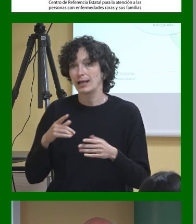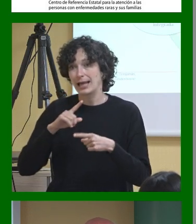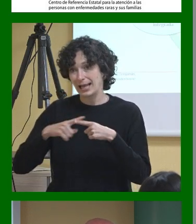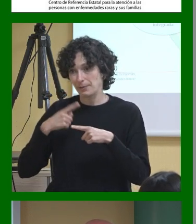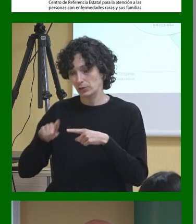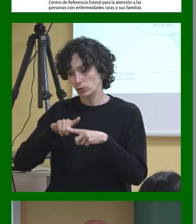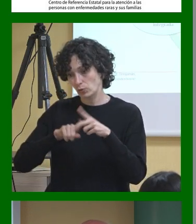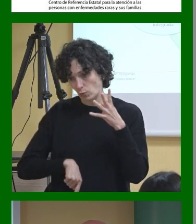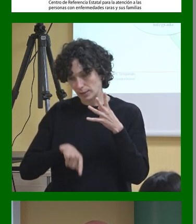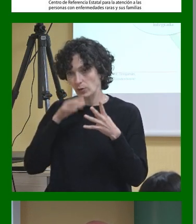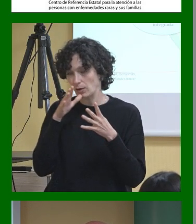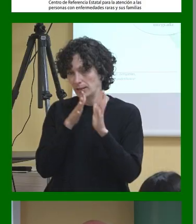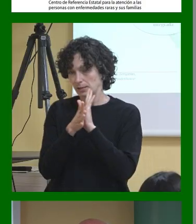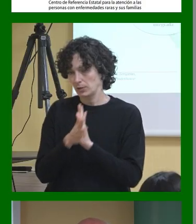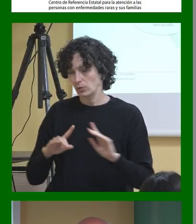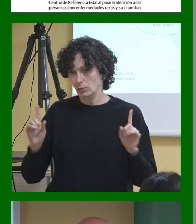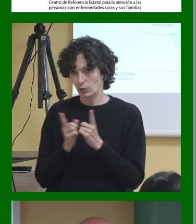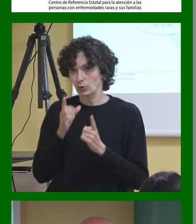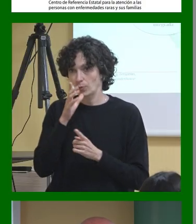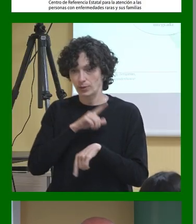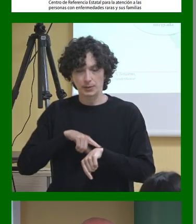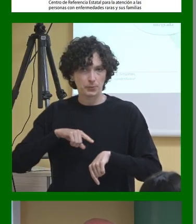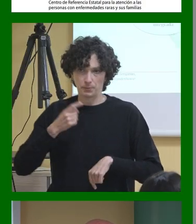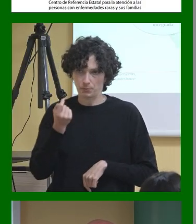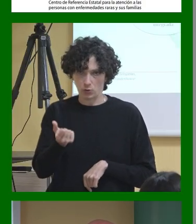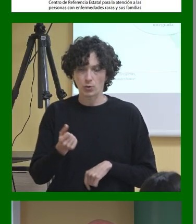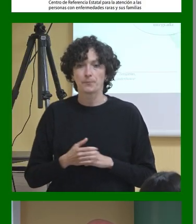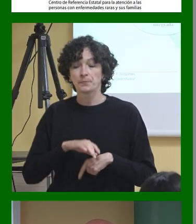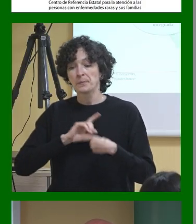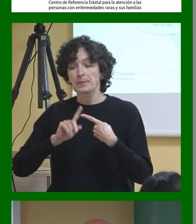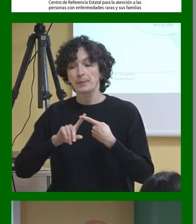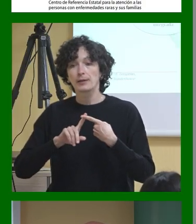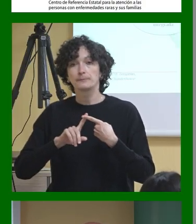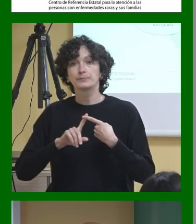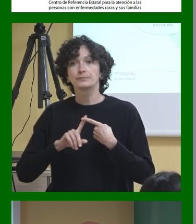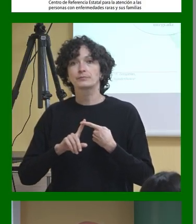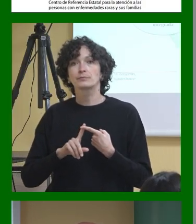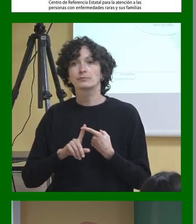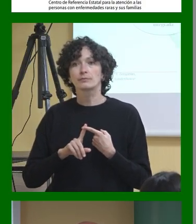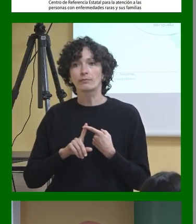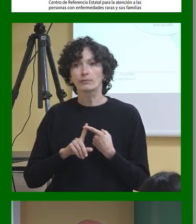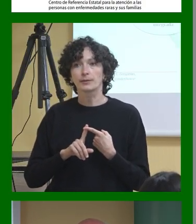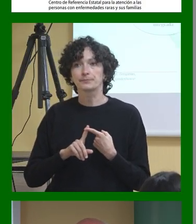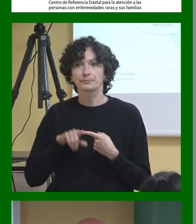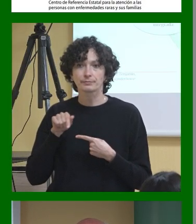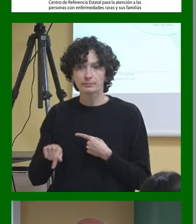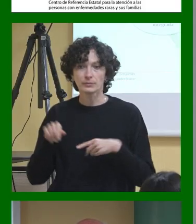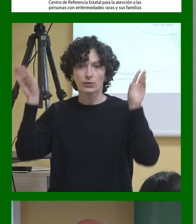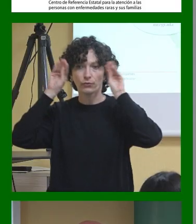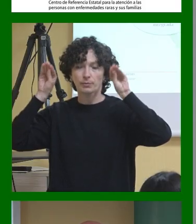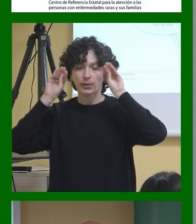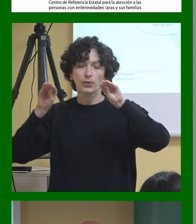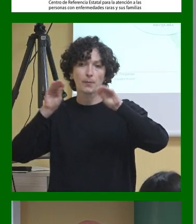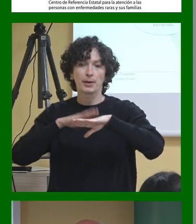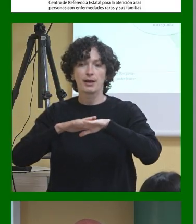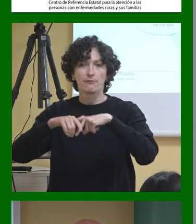a citar a continuación de forma muy rápida porque hay poco tiempo. El primero es que no solamente es que haya carencia de información